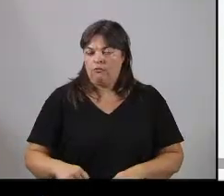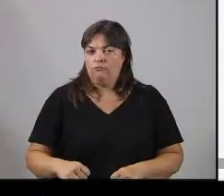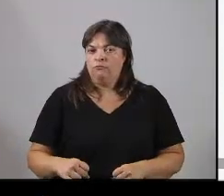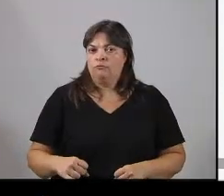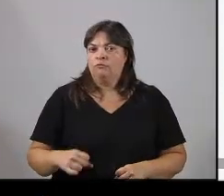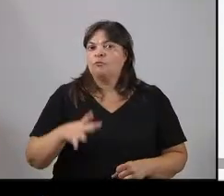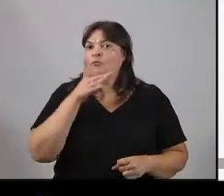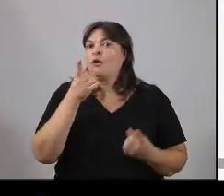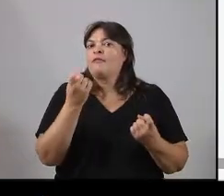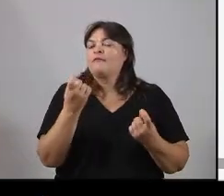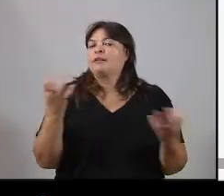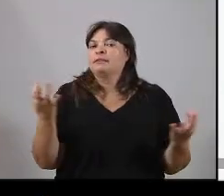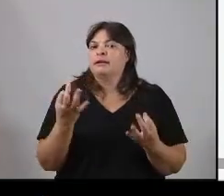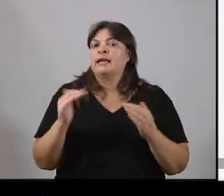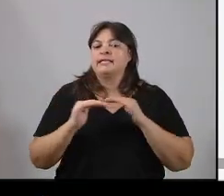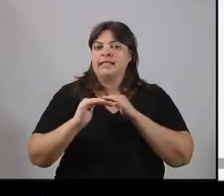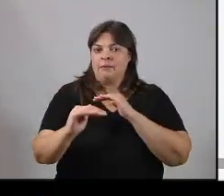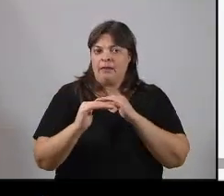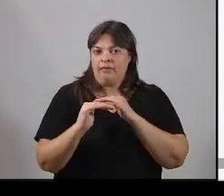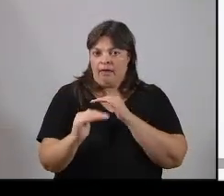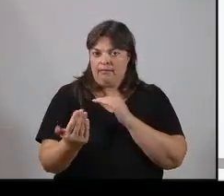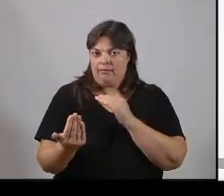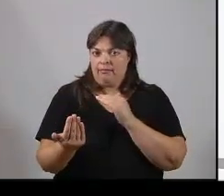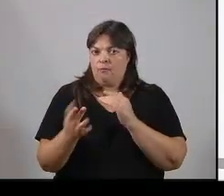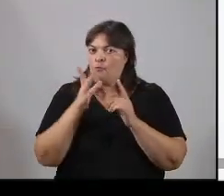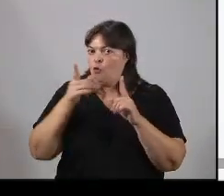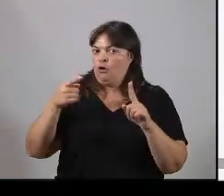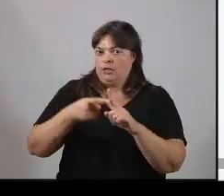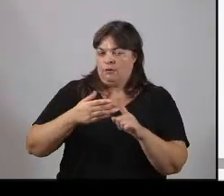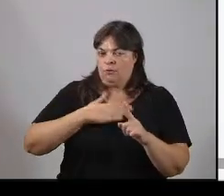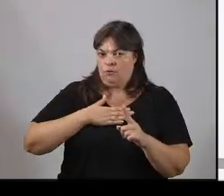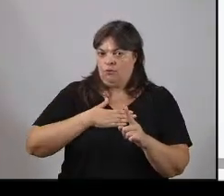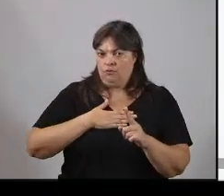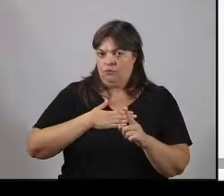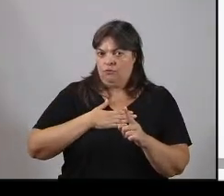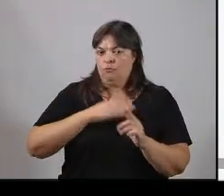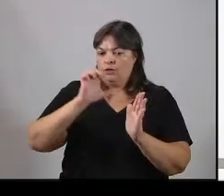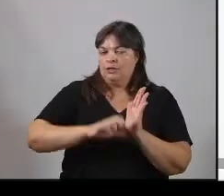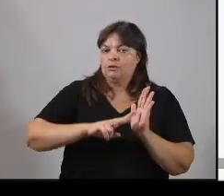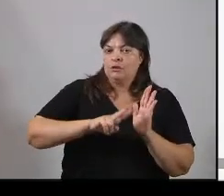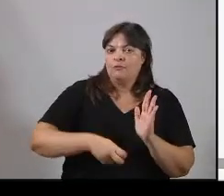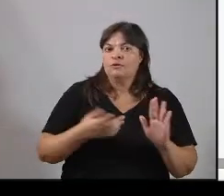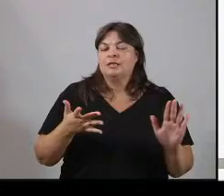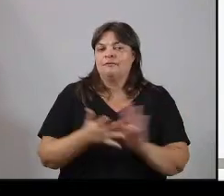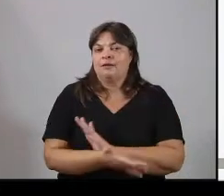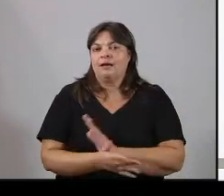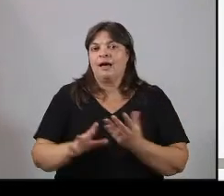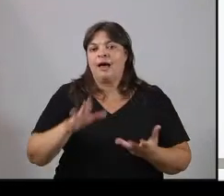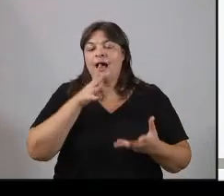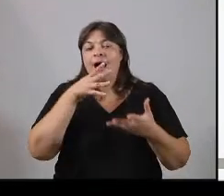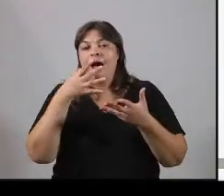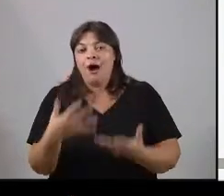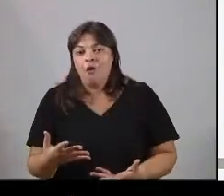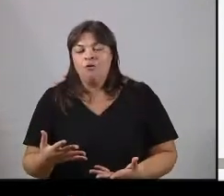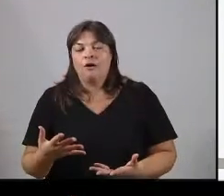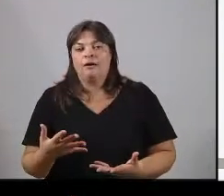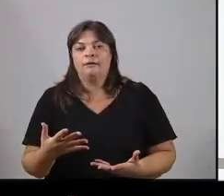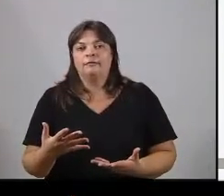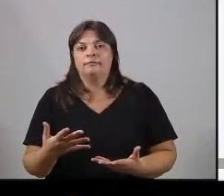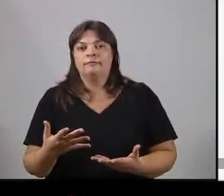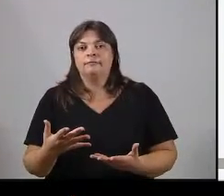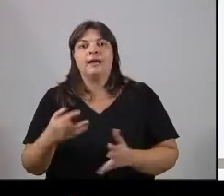esa estabilidad que se pretende con esa modificación estatutaria se plasme en la disposición que regula